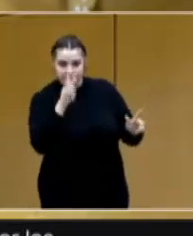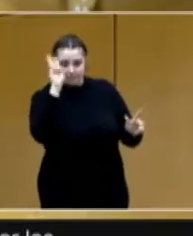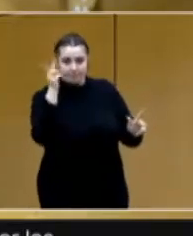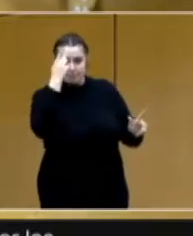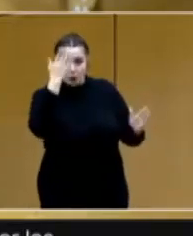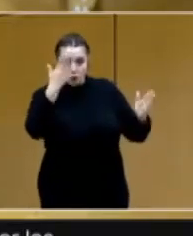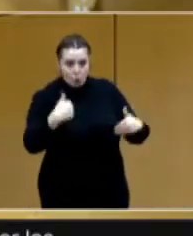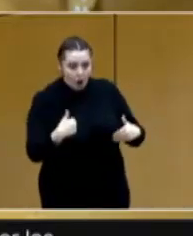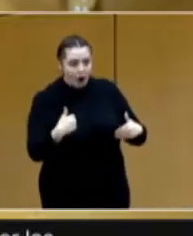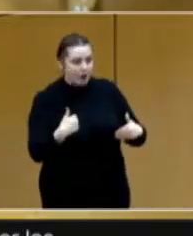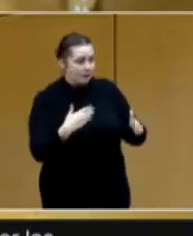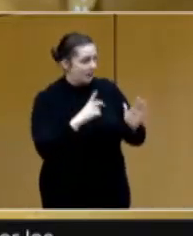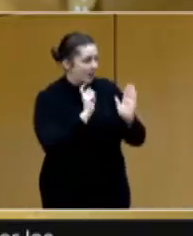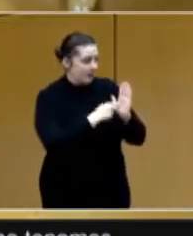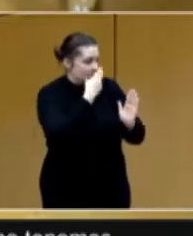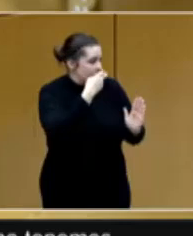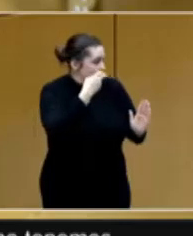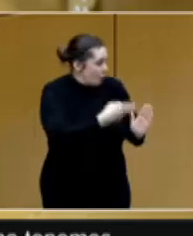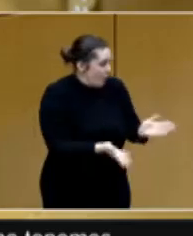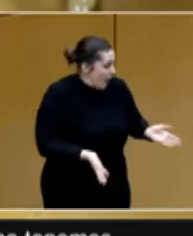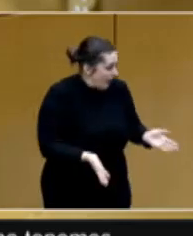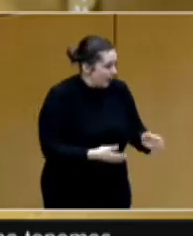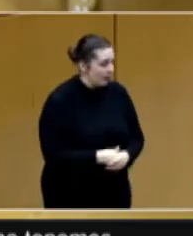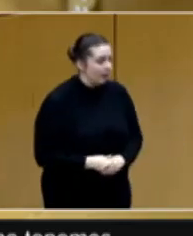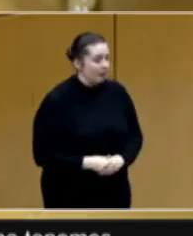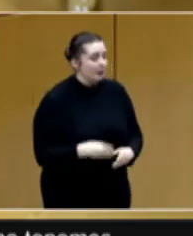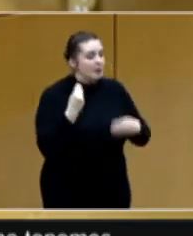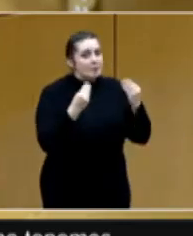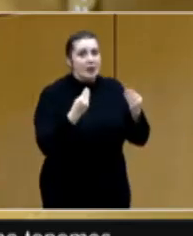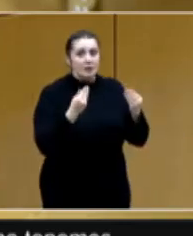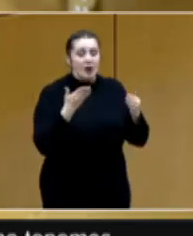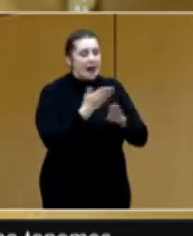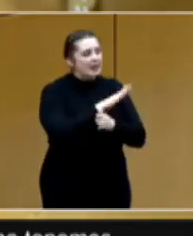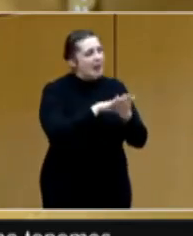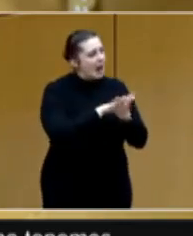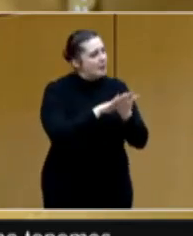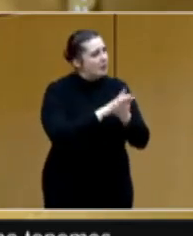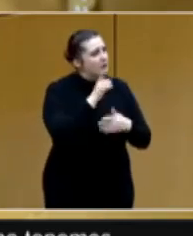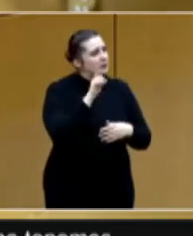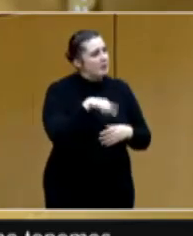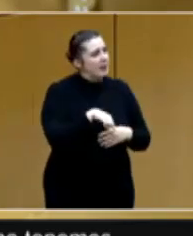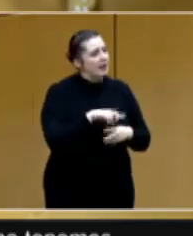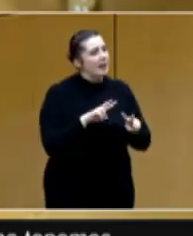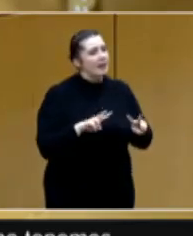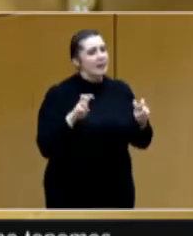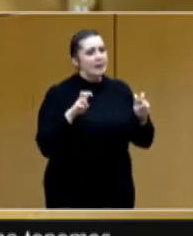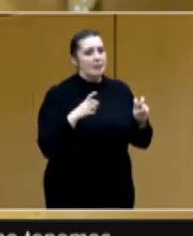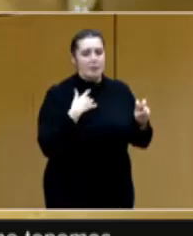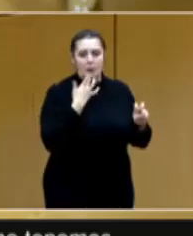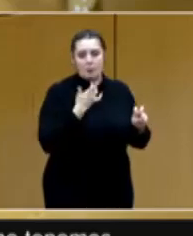de todos entonces creo que antes mismo también se estaba preguntando no no solo que una